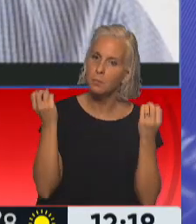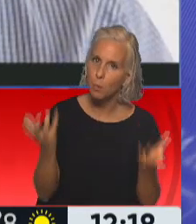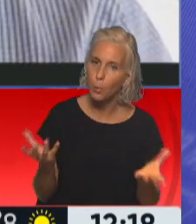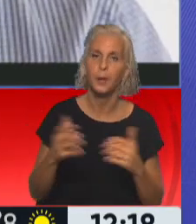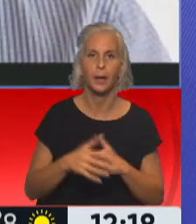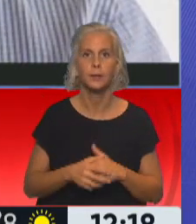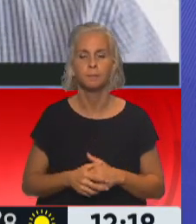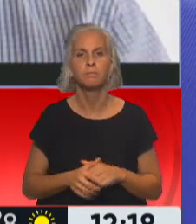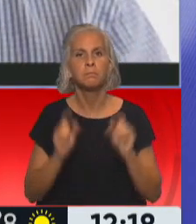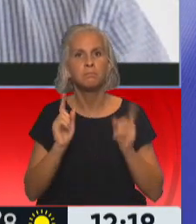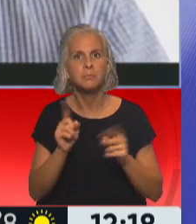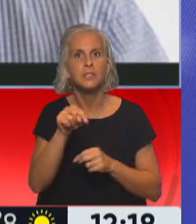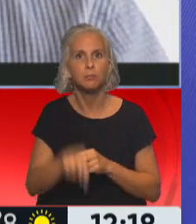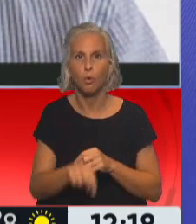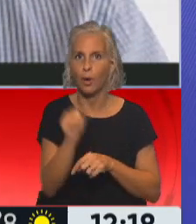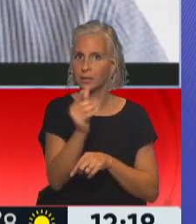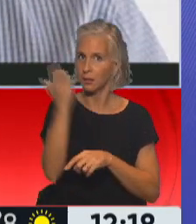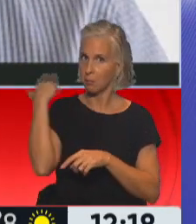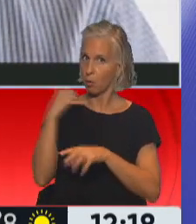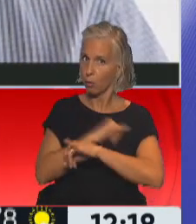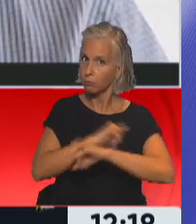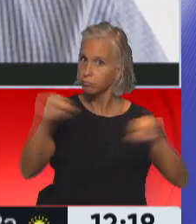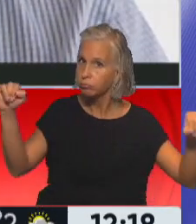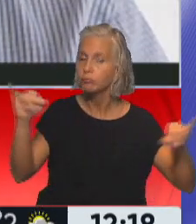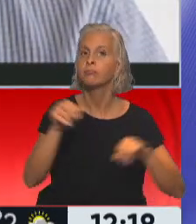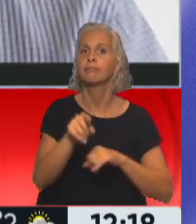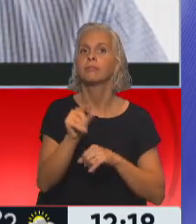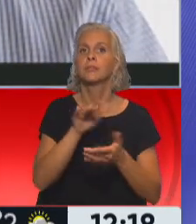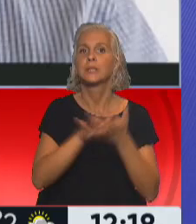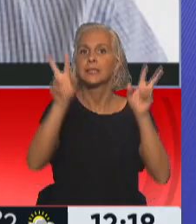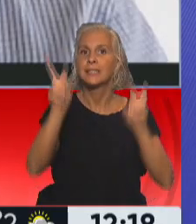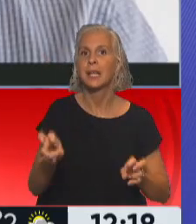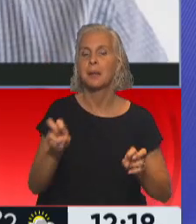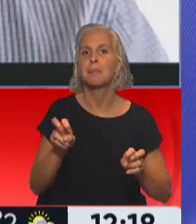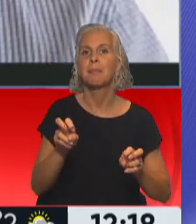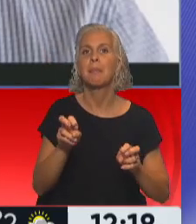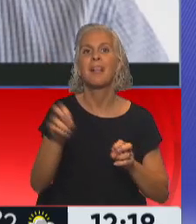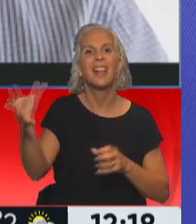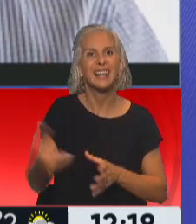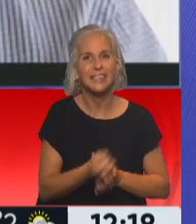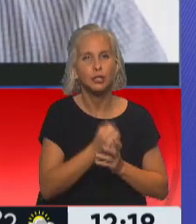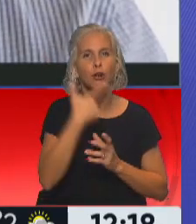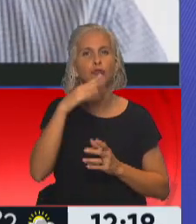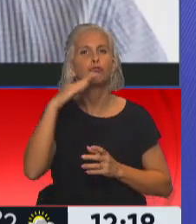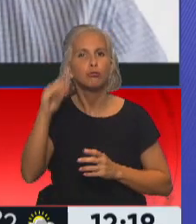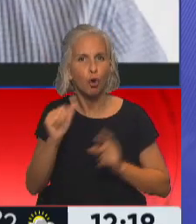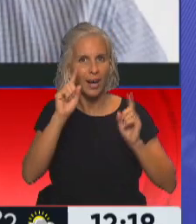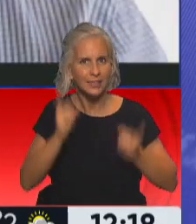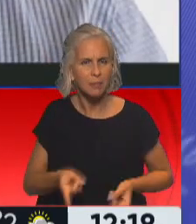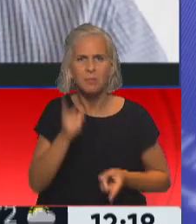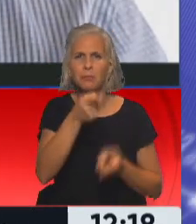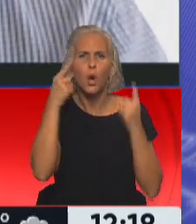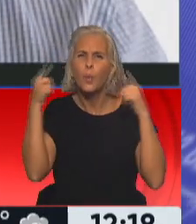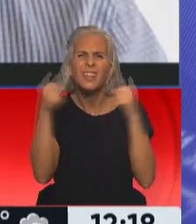medida y también la que anunció hace minutos nada más, que tiene que ver con la baja de las retenciones a la soja y demás, ¿a dónde apuntan? ¿Qué está